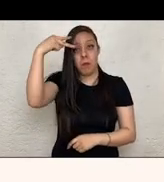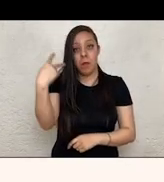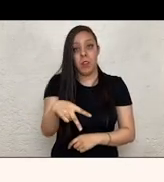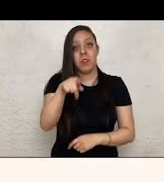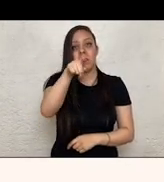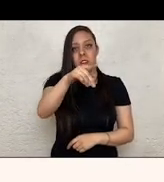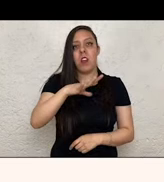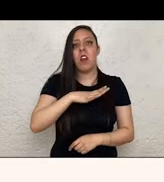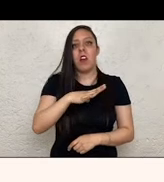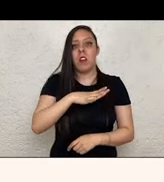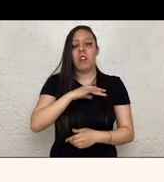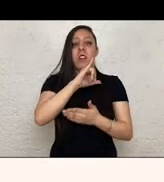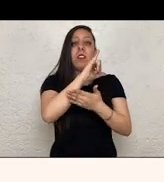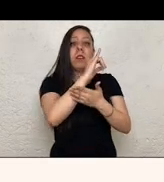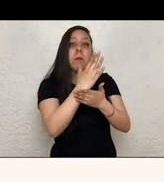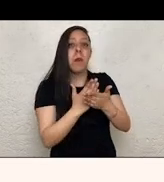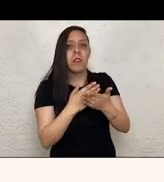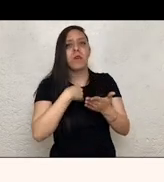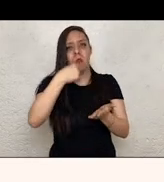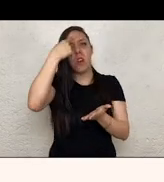aquí, aunque una imagen más,